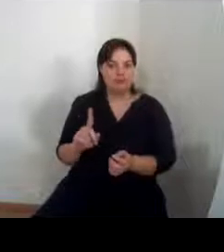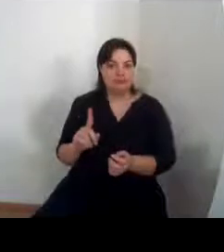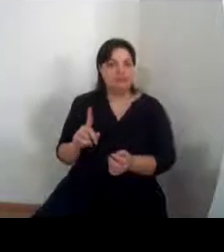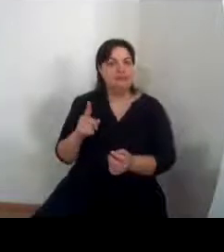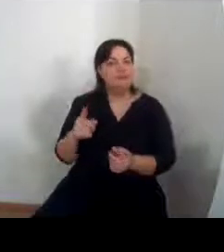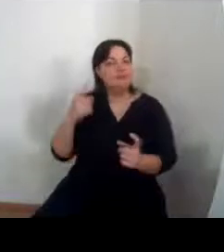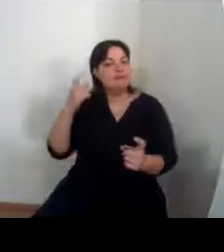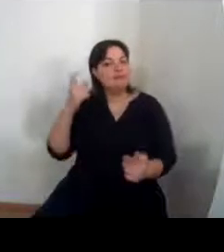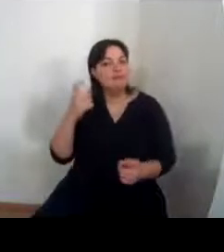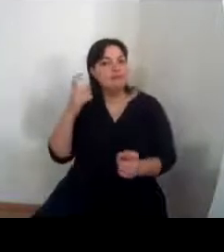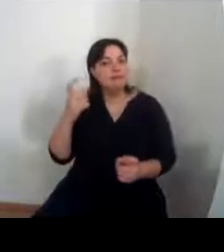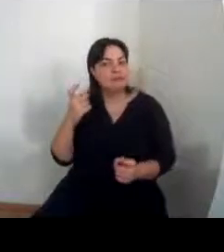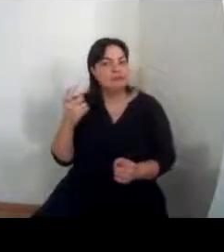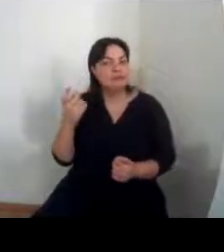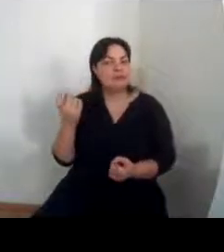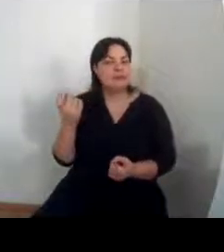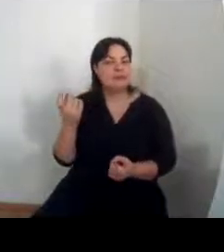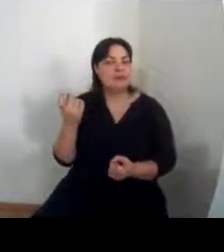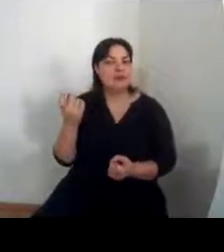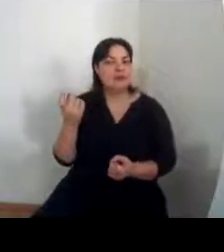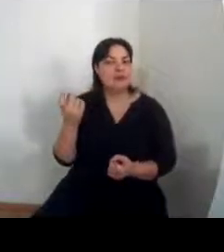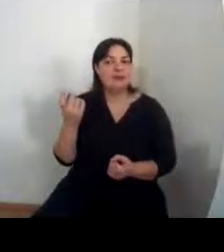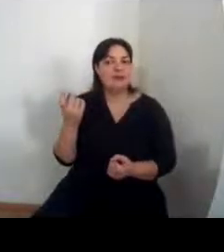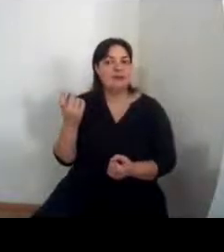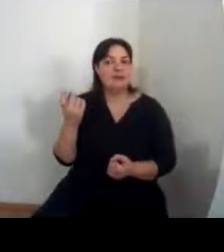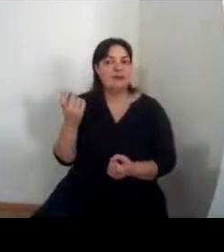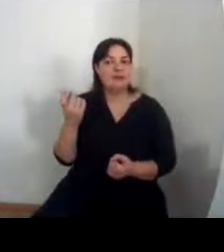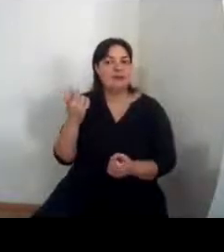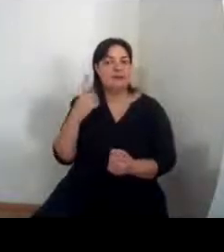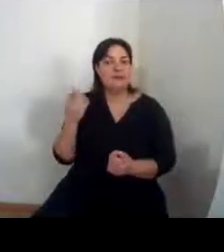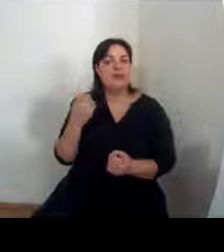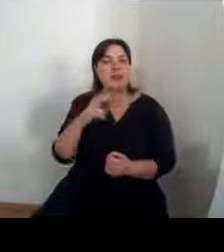y que hay que intentar seguir poniendo